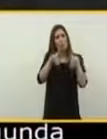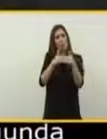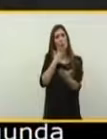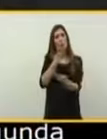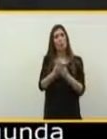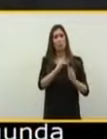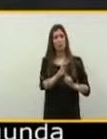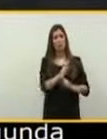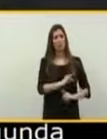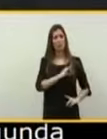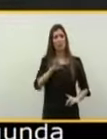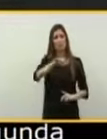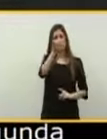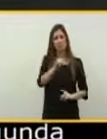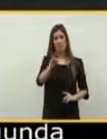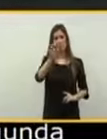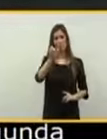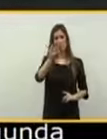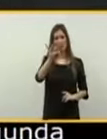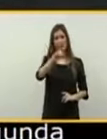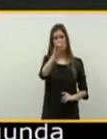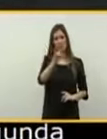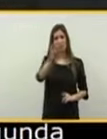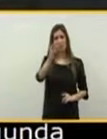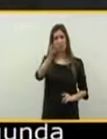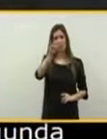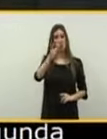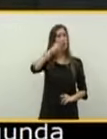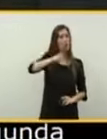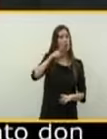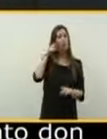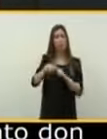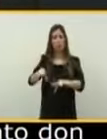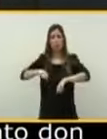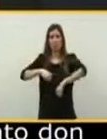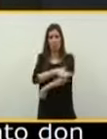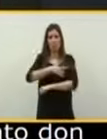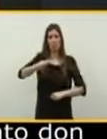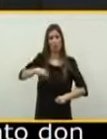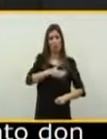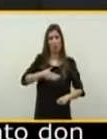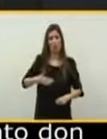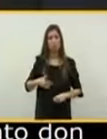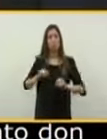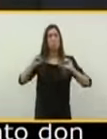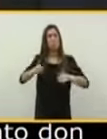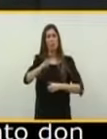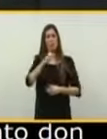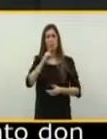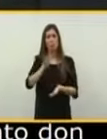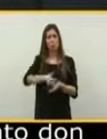Pedro Sánchez Pérez Castejón para la presidencia del Gobierno. La sesión comenzará con un turno de